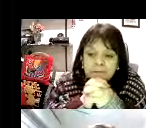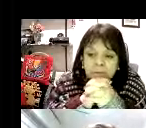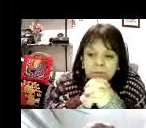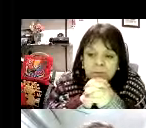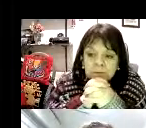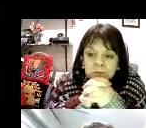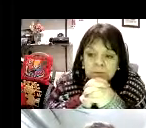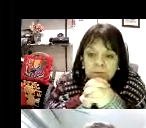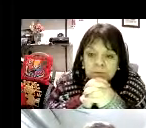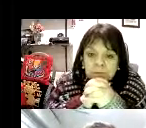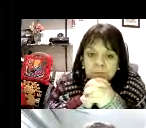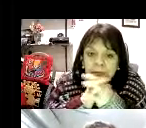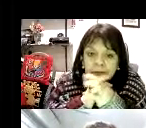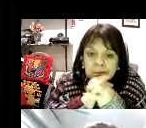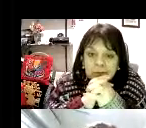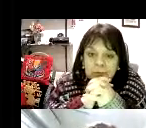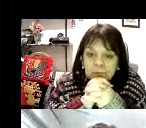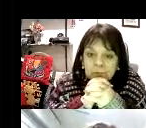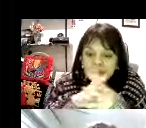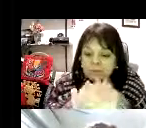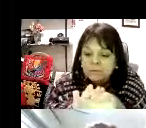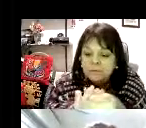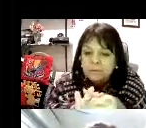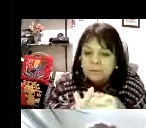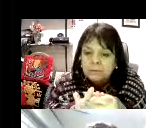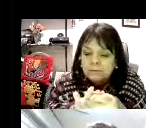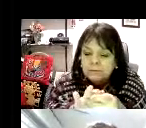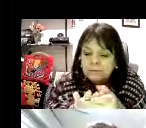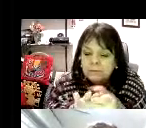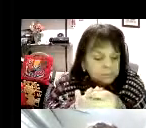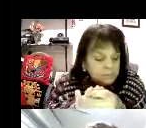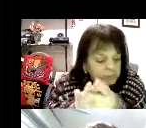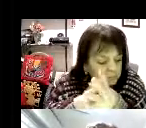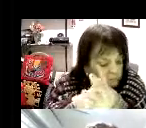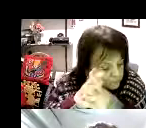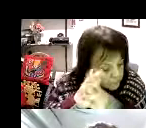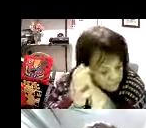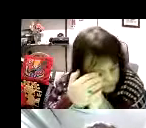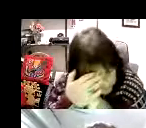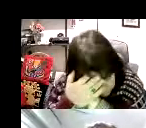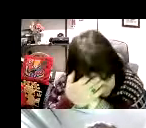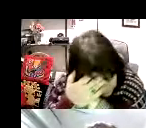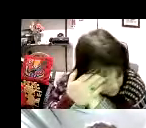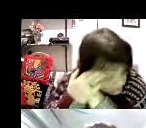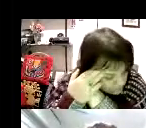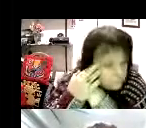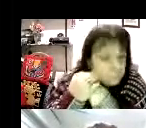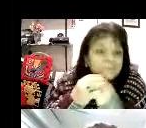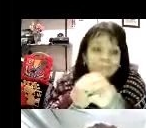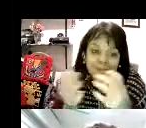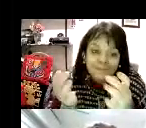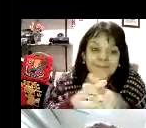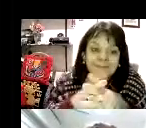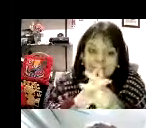la transmisión. Cuando le fuimos a preguntar, en realidad, a esas personas si habían utilizado condón en su última relación